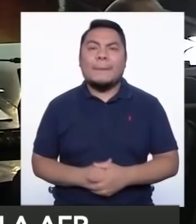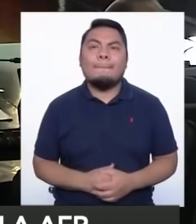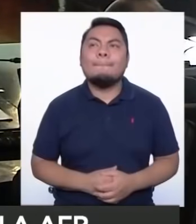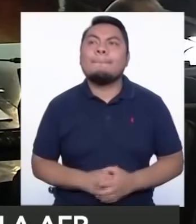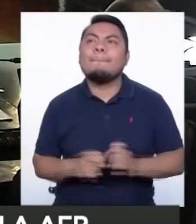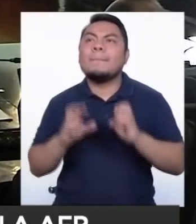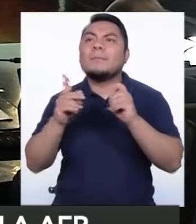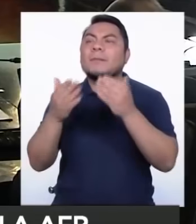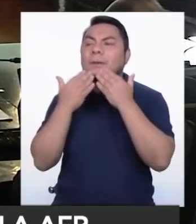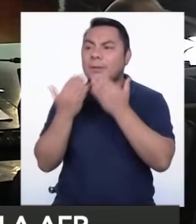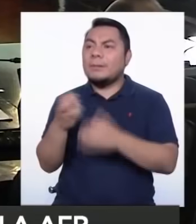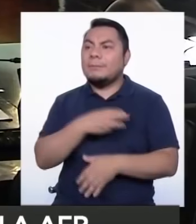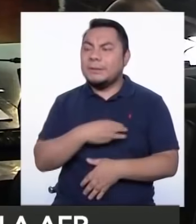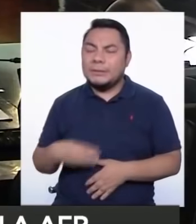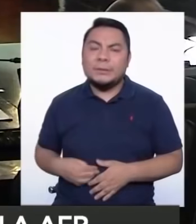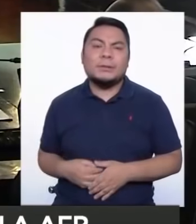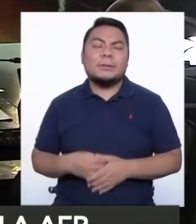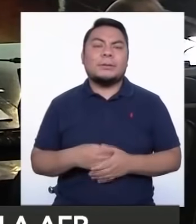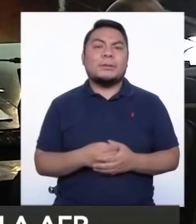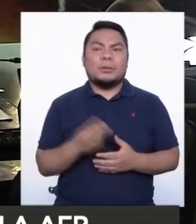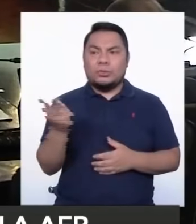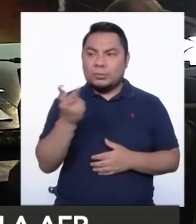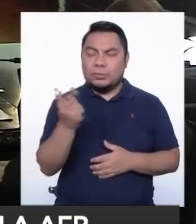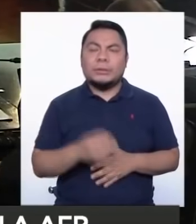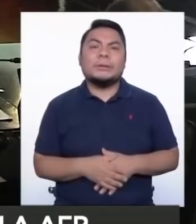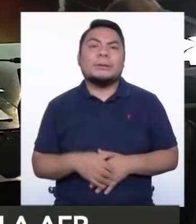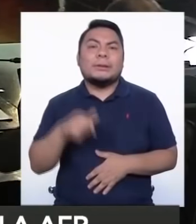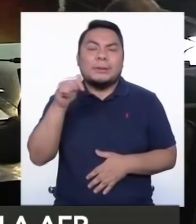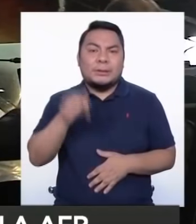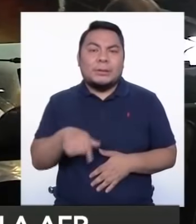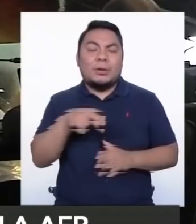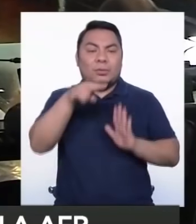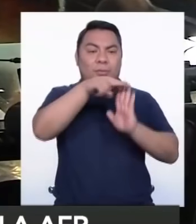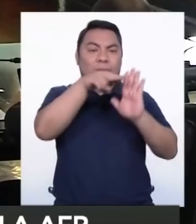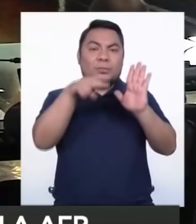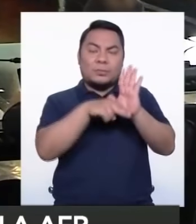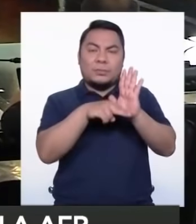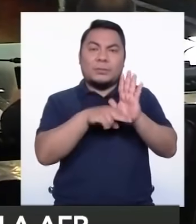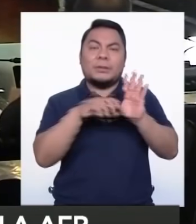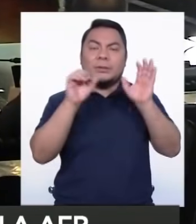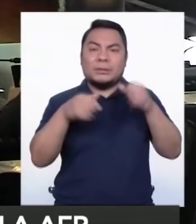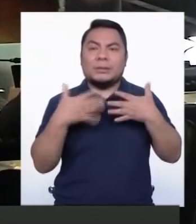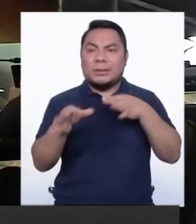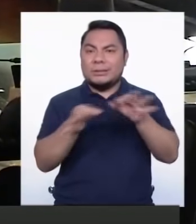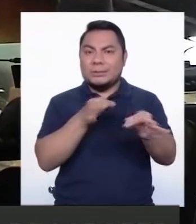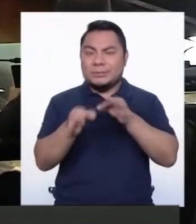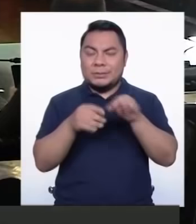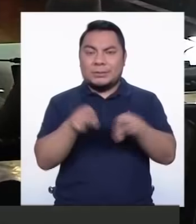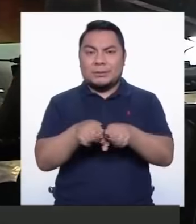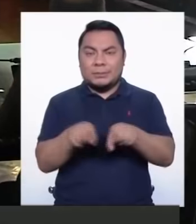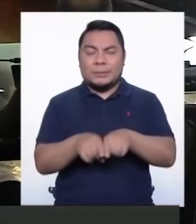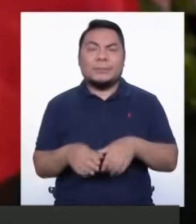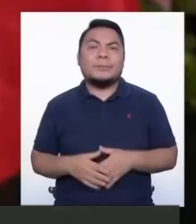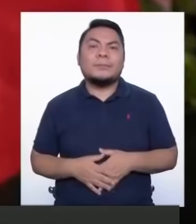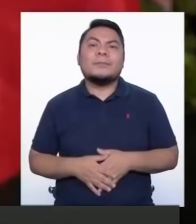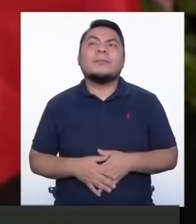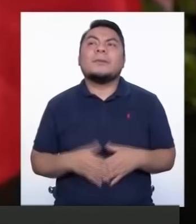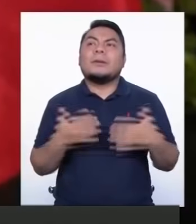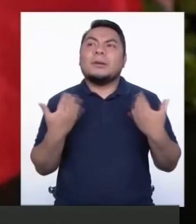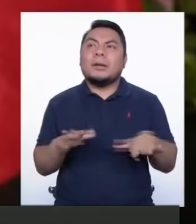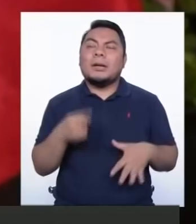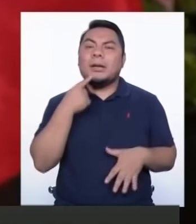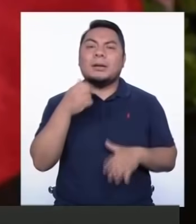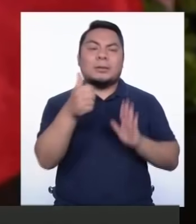Bien, ministras, ahí en esta norma, como se ha explicado también, se está